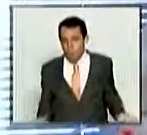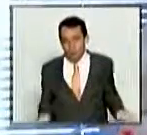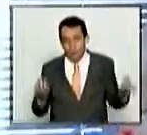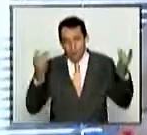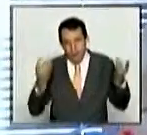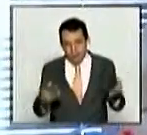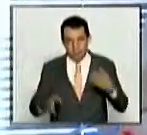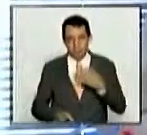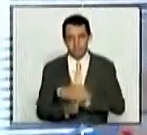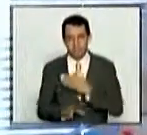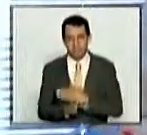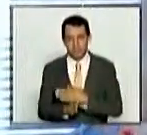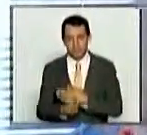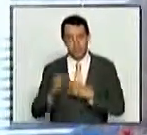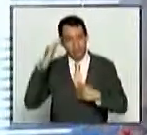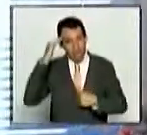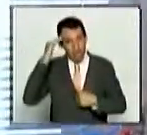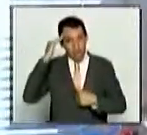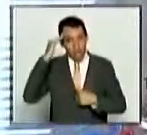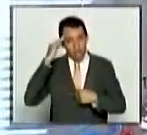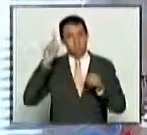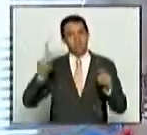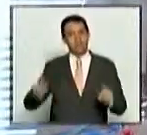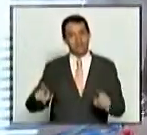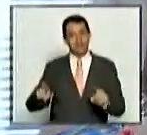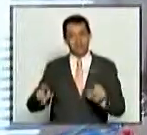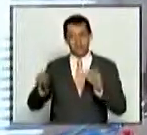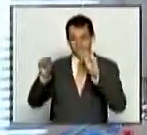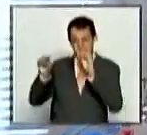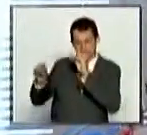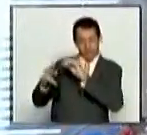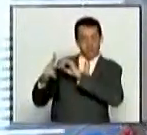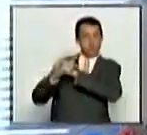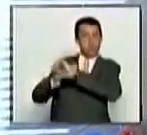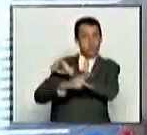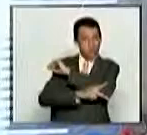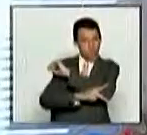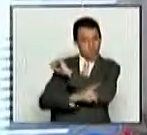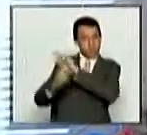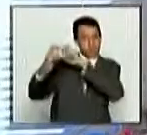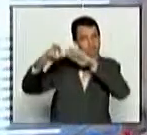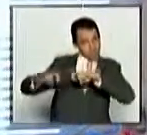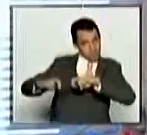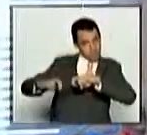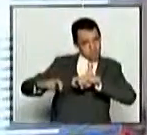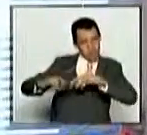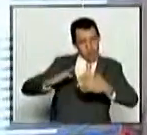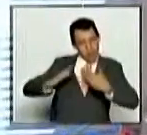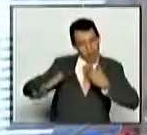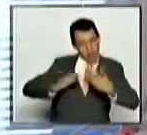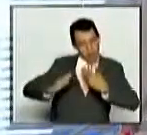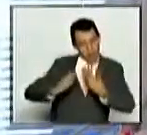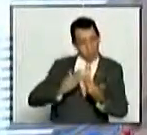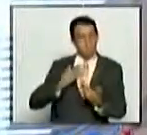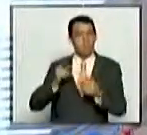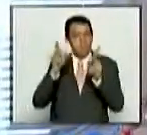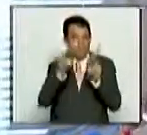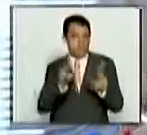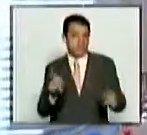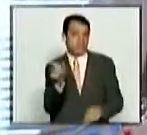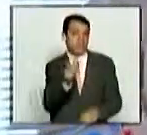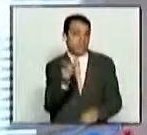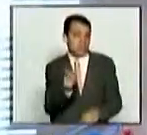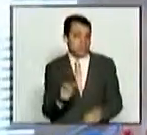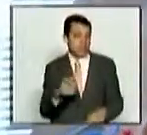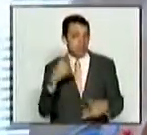la parte mental de ese paciente hay que trabajarla. Si nosotros no hacemos su parte emocional, no estamos haciendo nada, porque el paciente con